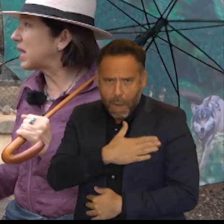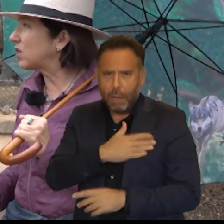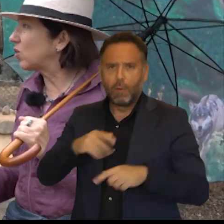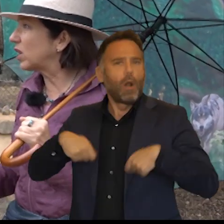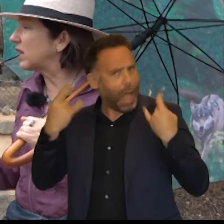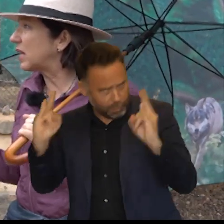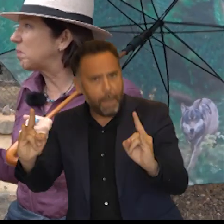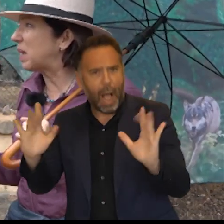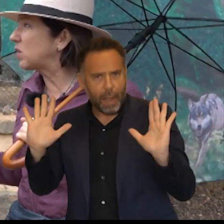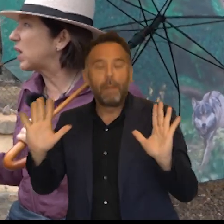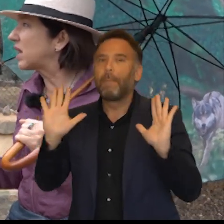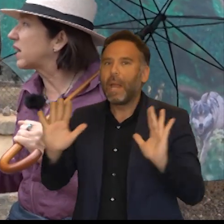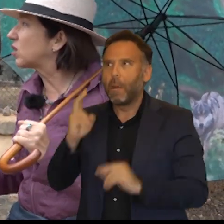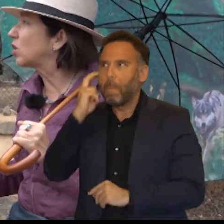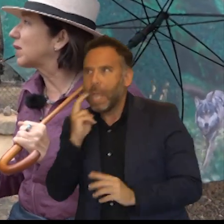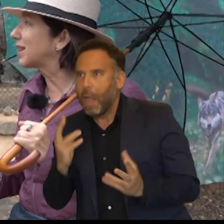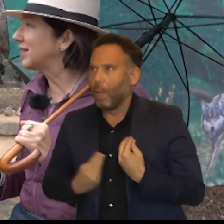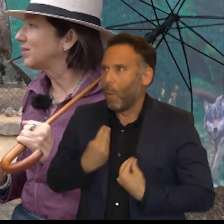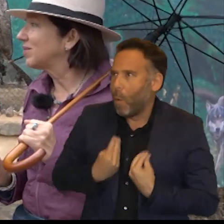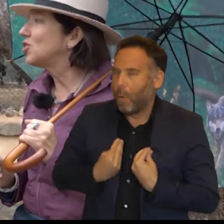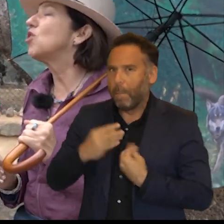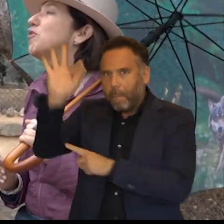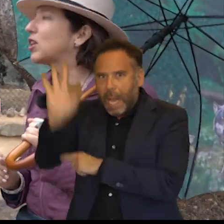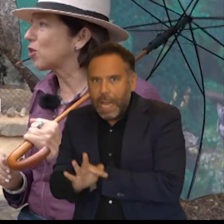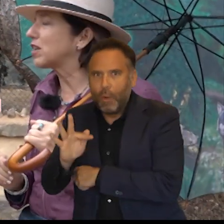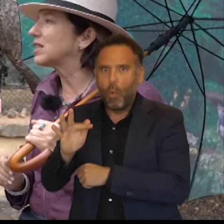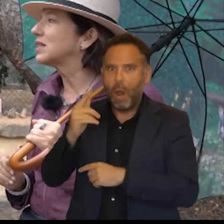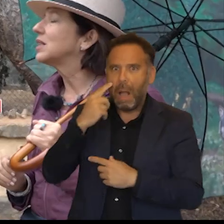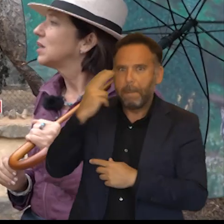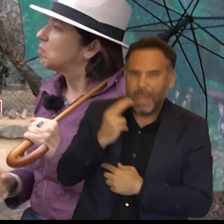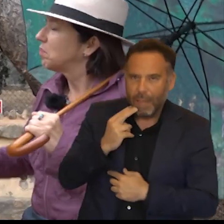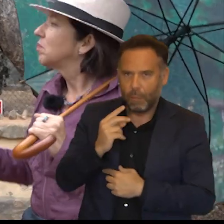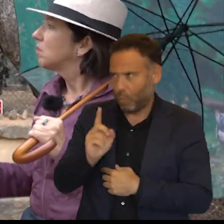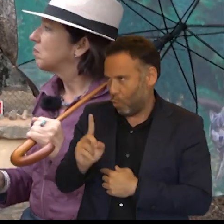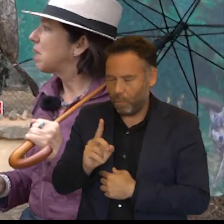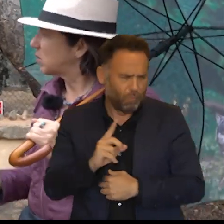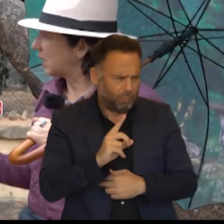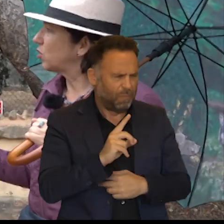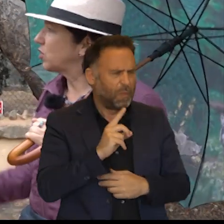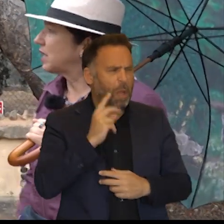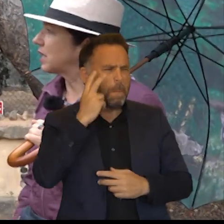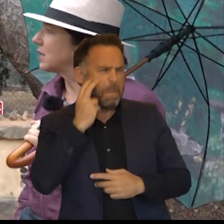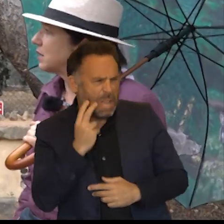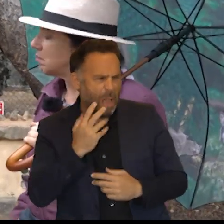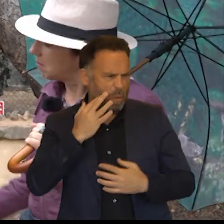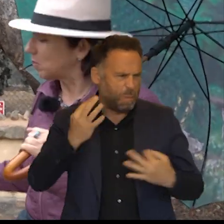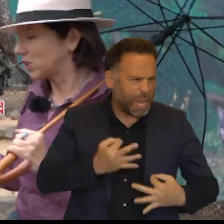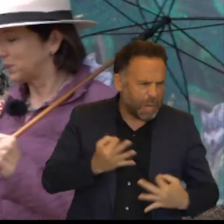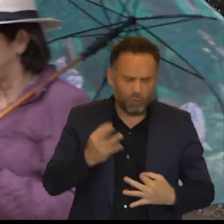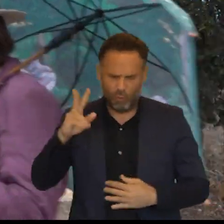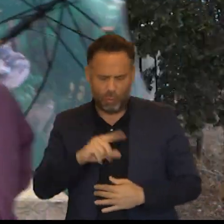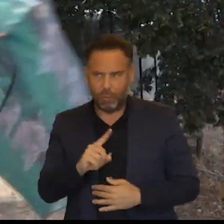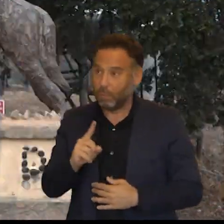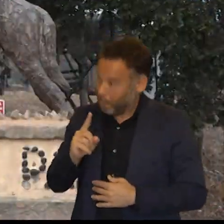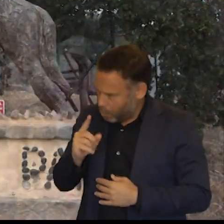de miedo y de películas de terror, no, ¿verdad? No feroces. Buenos animales. ¿Vamos a conocerles? Vamos a verlos. Vamos.